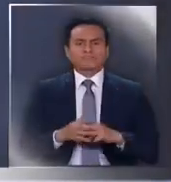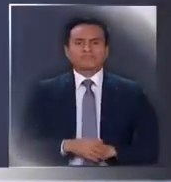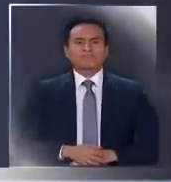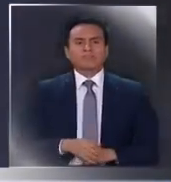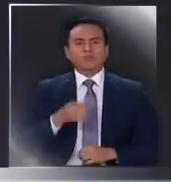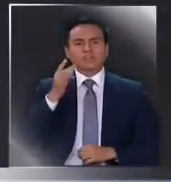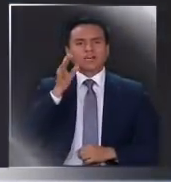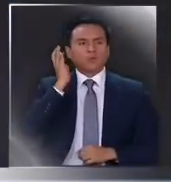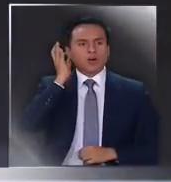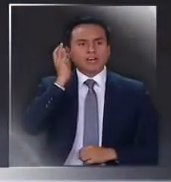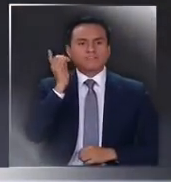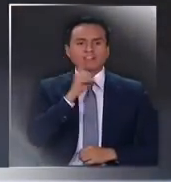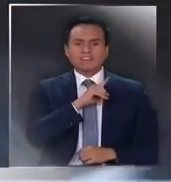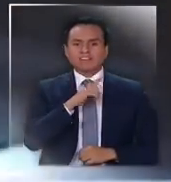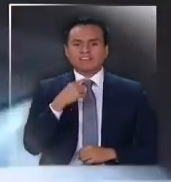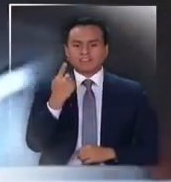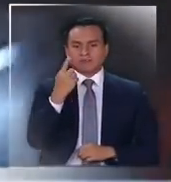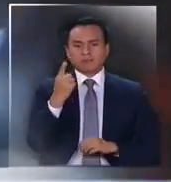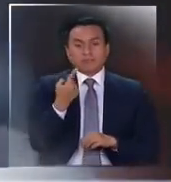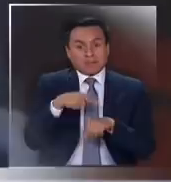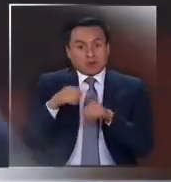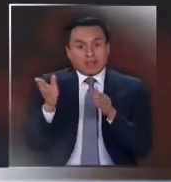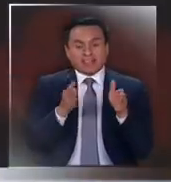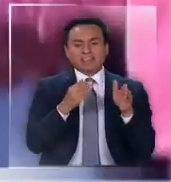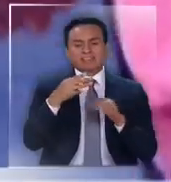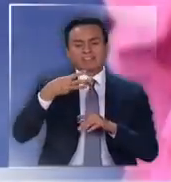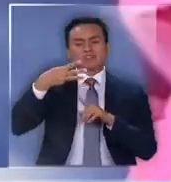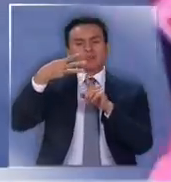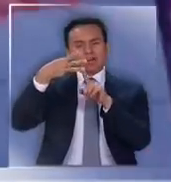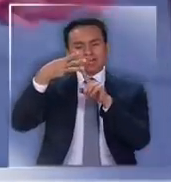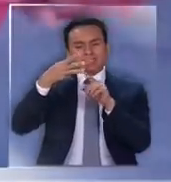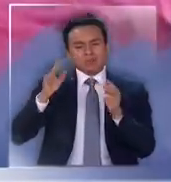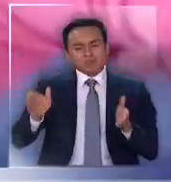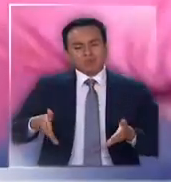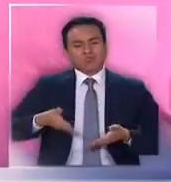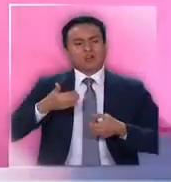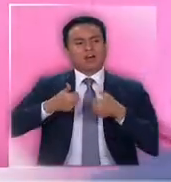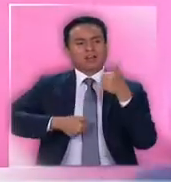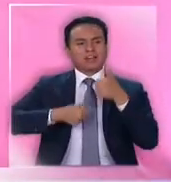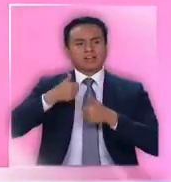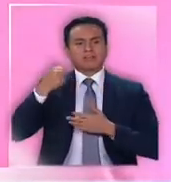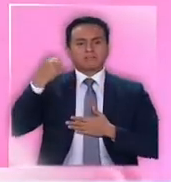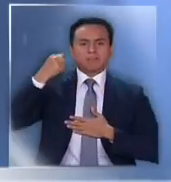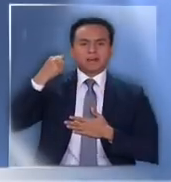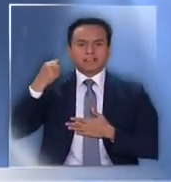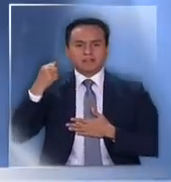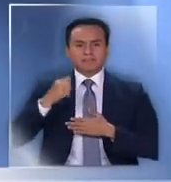Fue la única mujer finalista de la primera temporada, tercer lugar que impulsó su carrera en el baile.